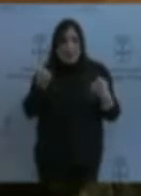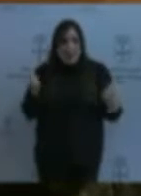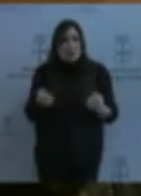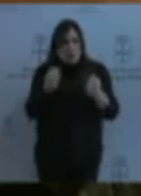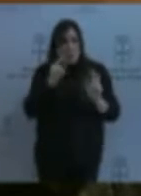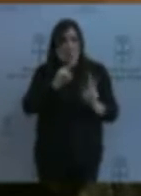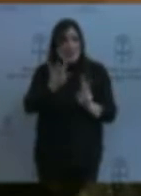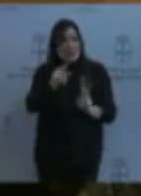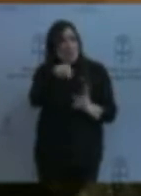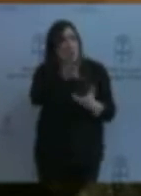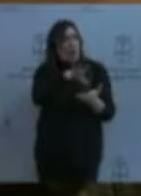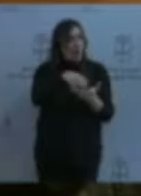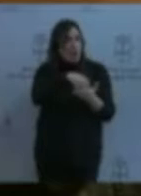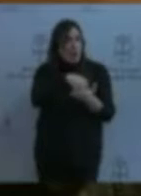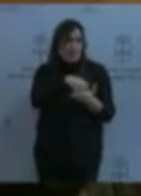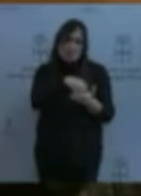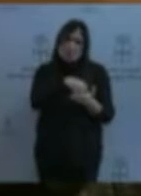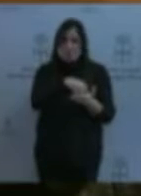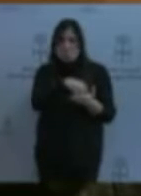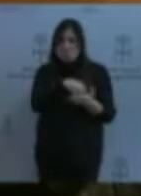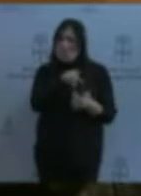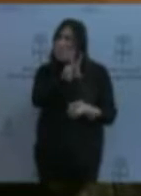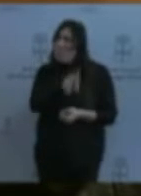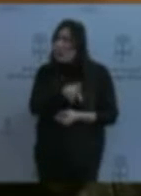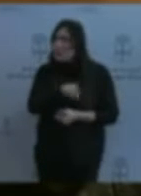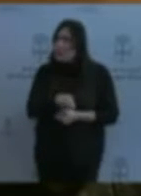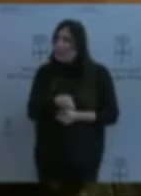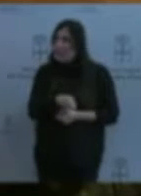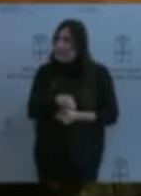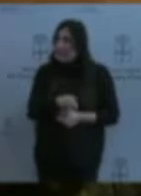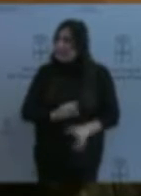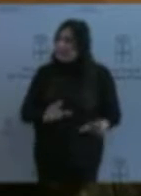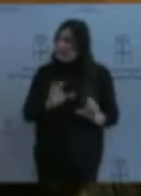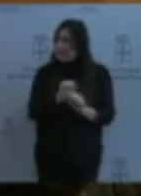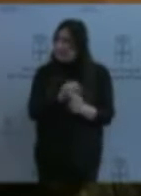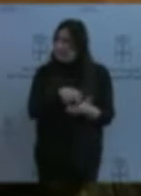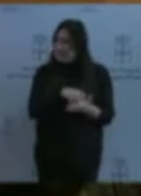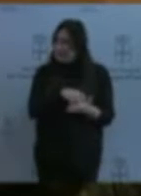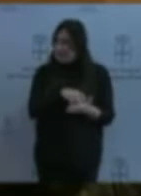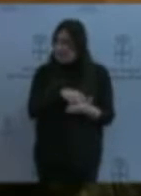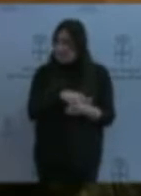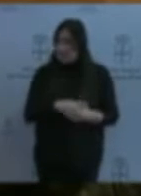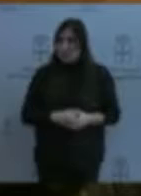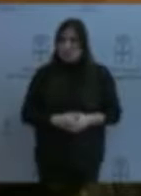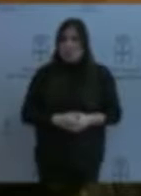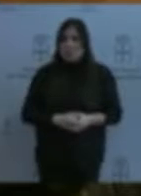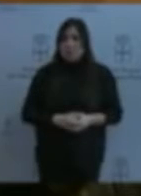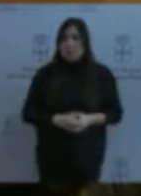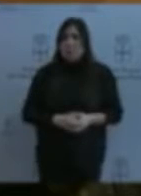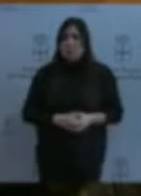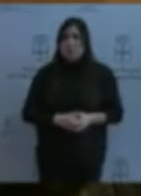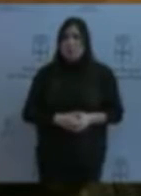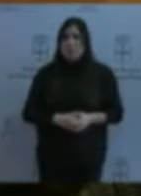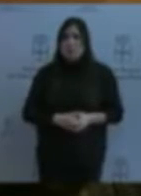la funcionalidad que pudiera tener esa actuación. Y aquí nos ponemos de manifiesto un problema recurrente en lo